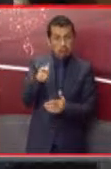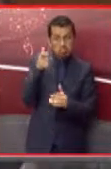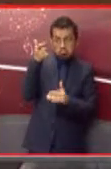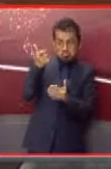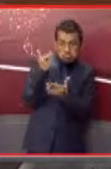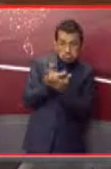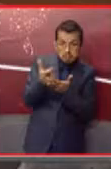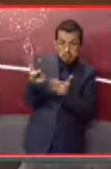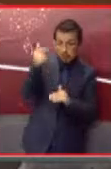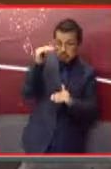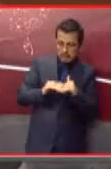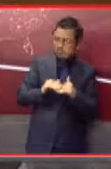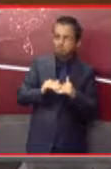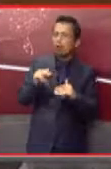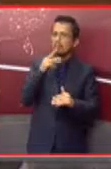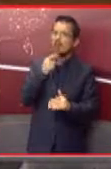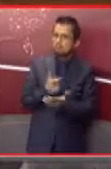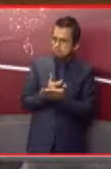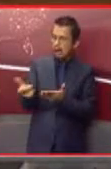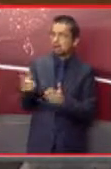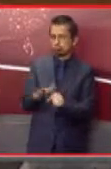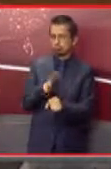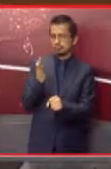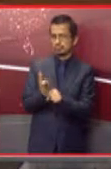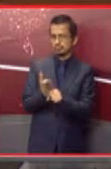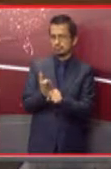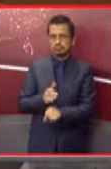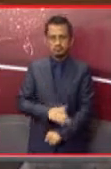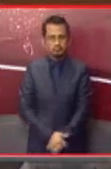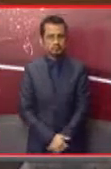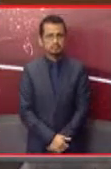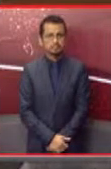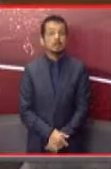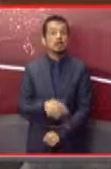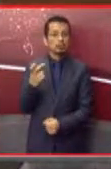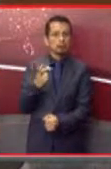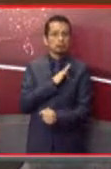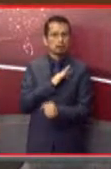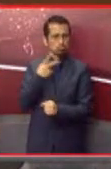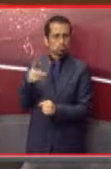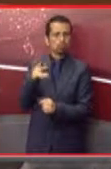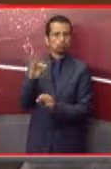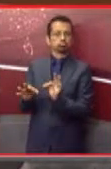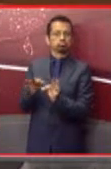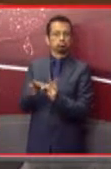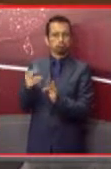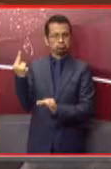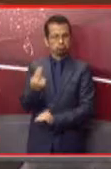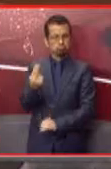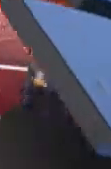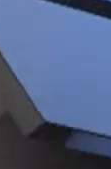se vuelva suficiente y cumpla su función.